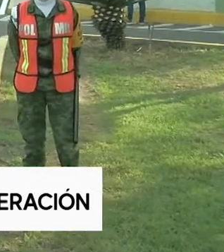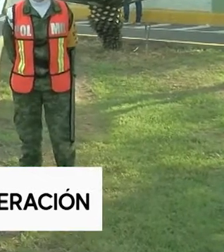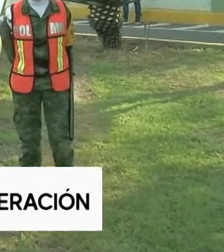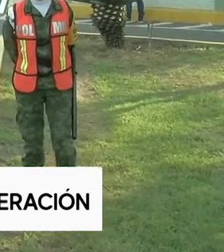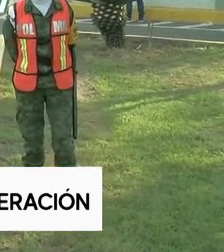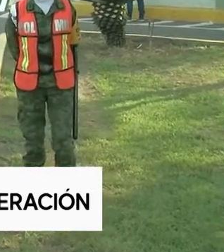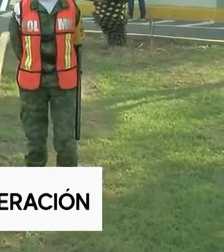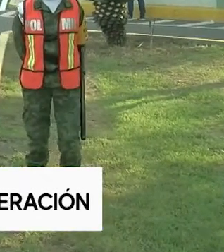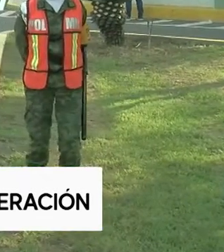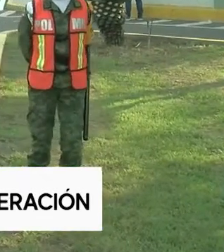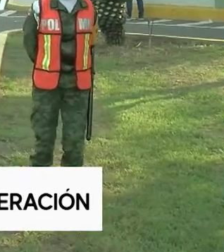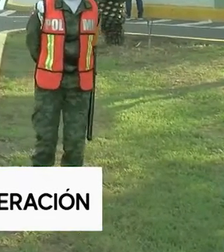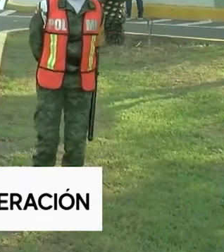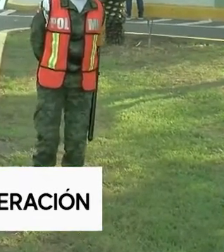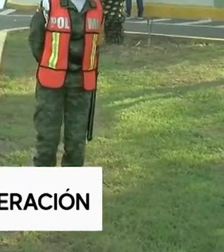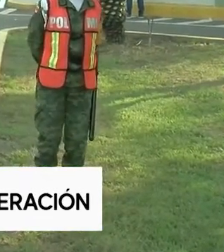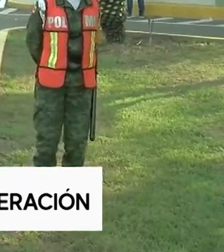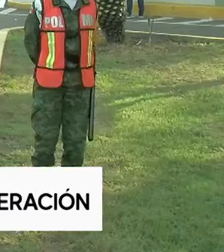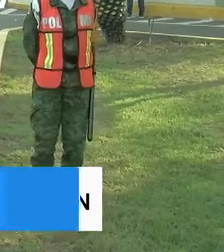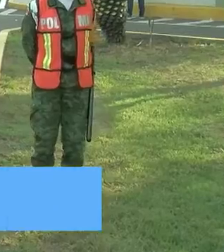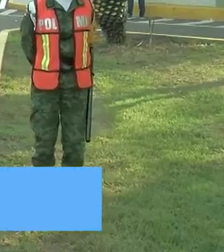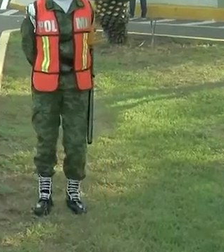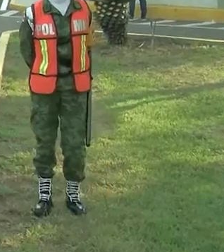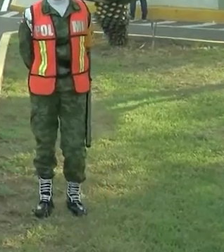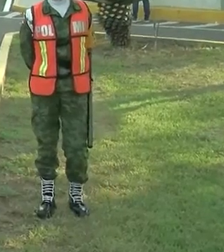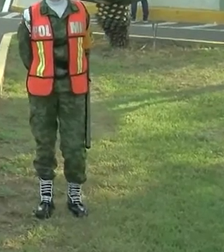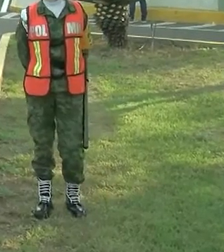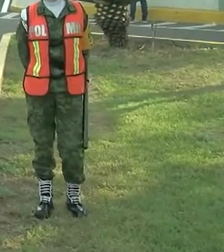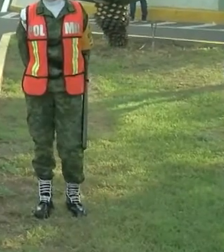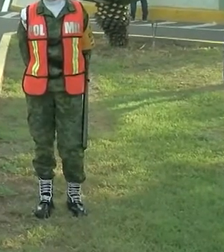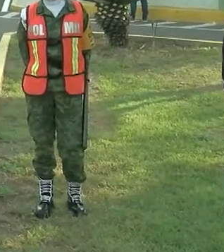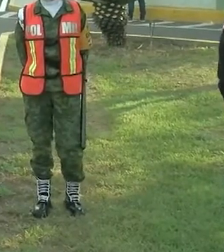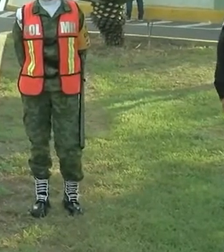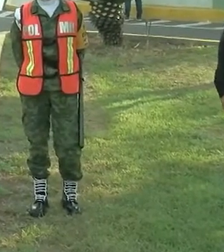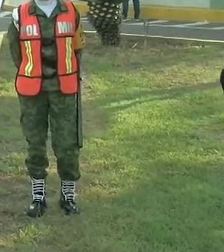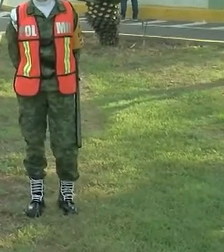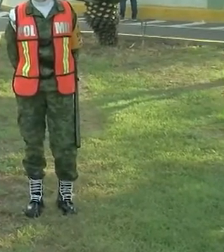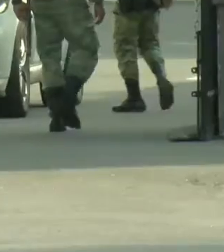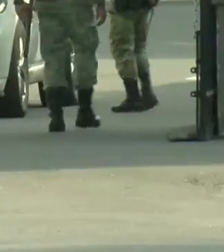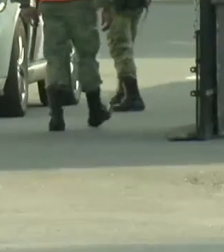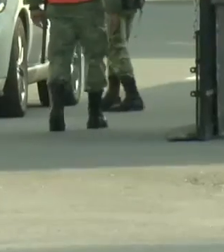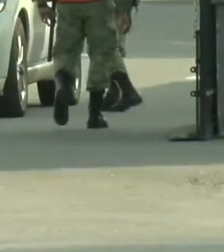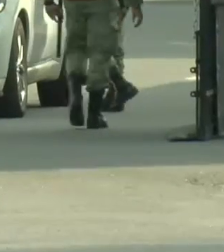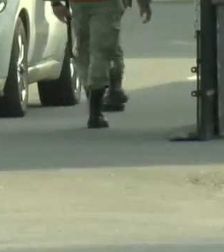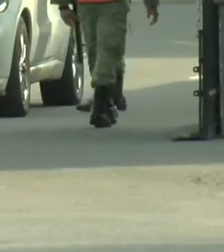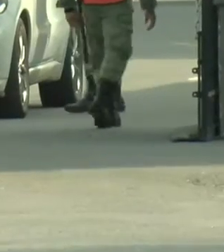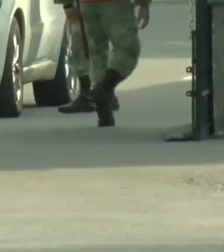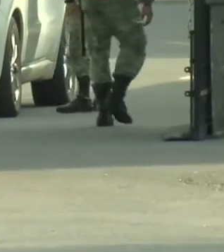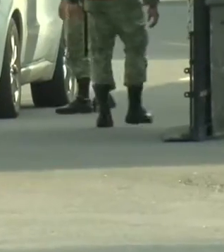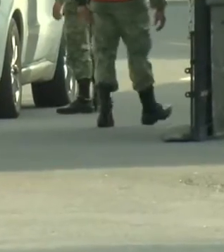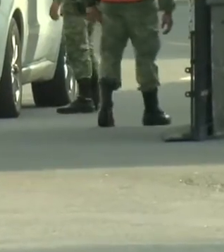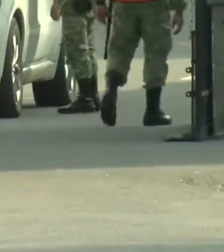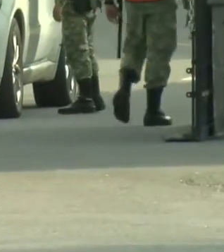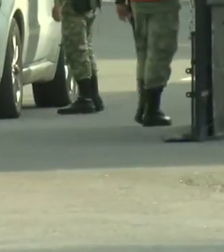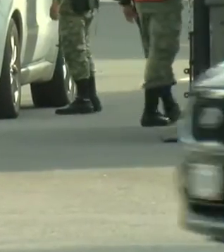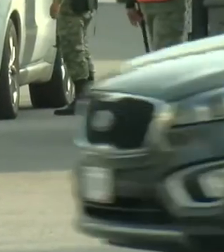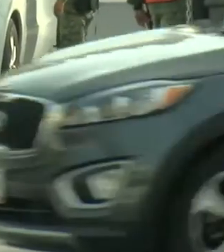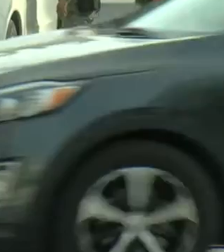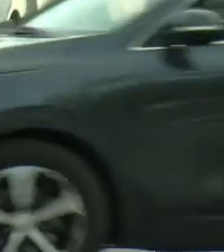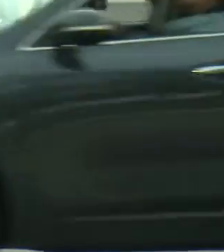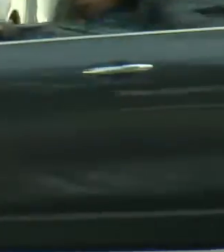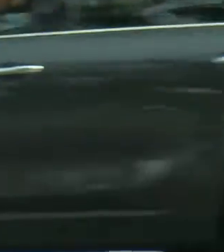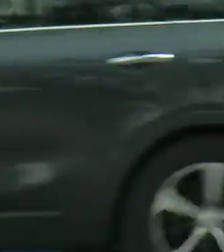referente a seguridad expresó que la gran mayoría de los delitos están vinculados con el crimen organizado